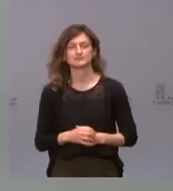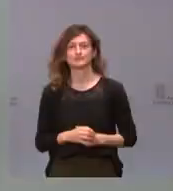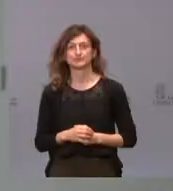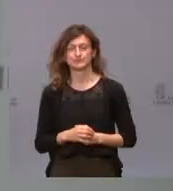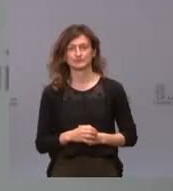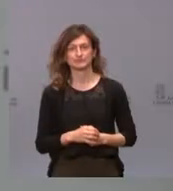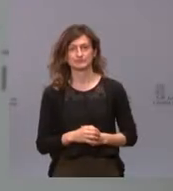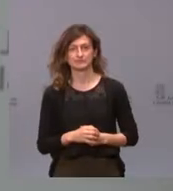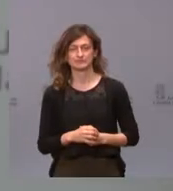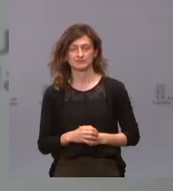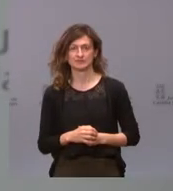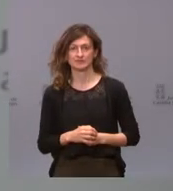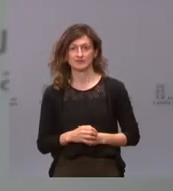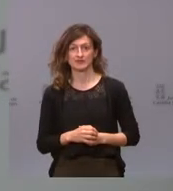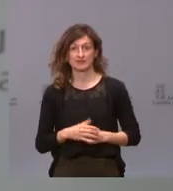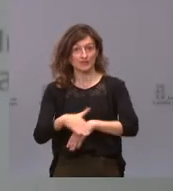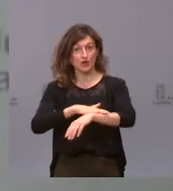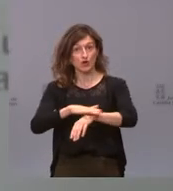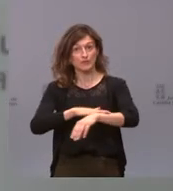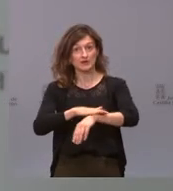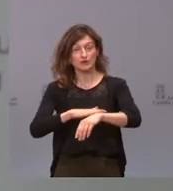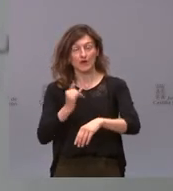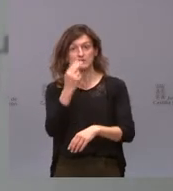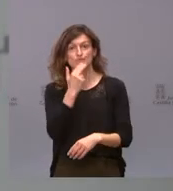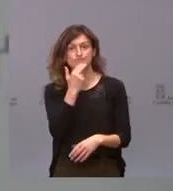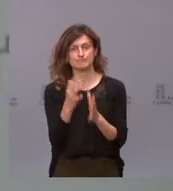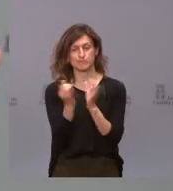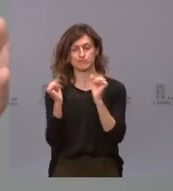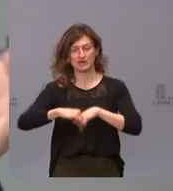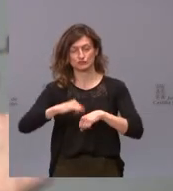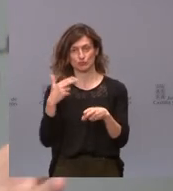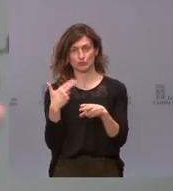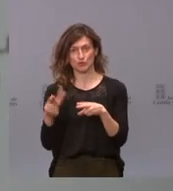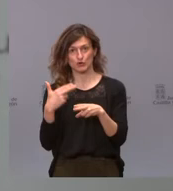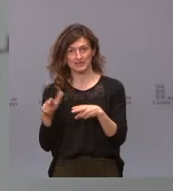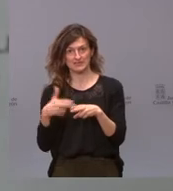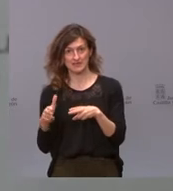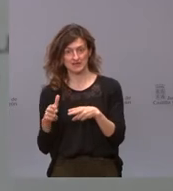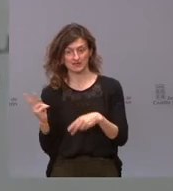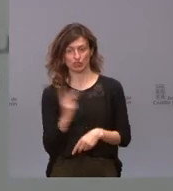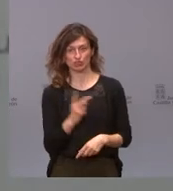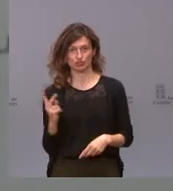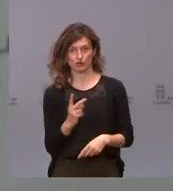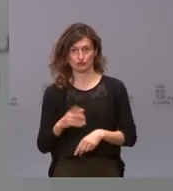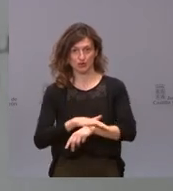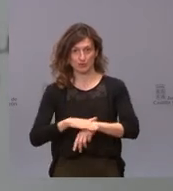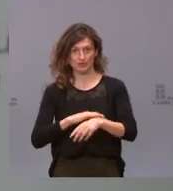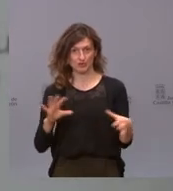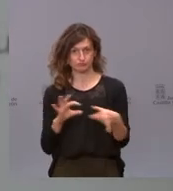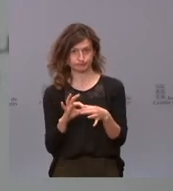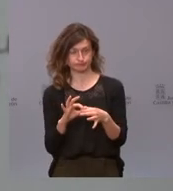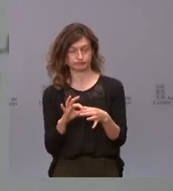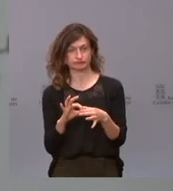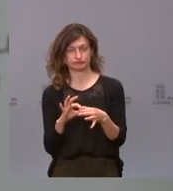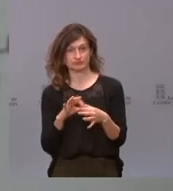teníamos un pacto de gobierno un compromiso político las dos fuerzas políticas que sustentan ahora mismo